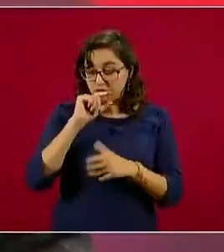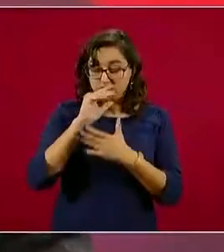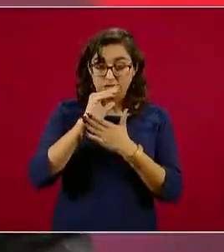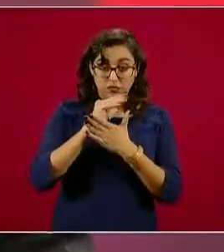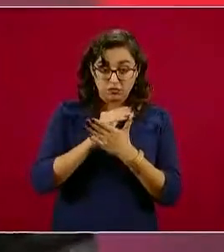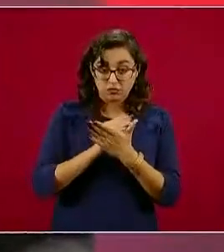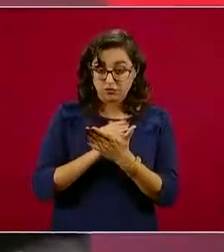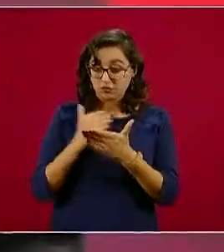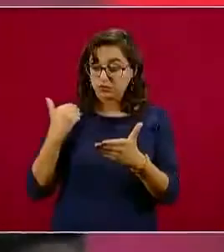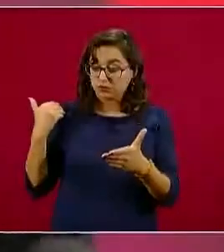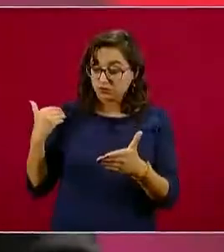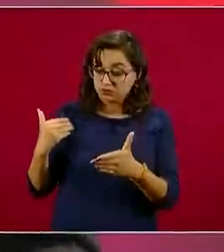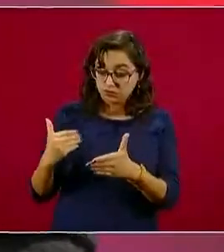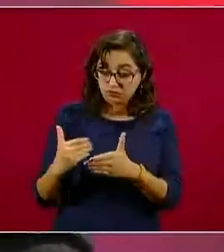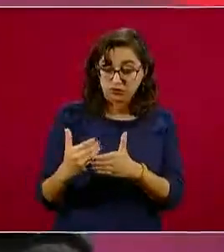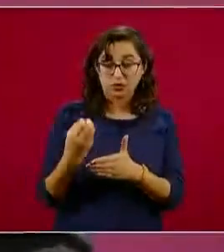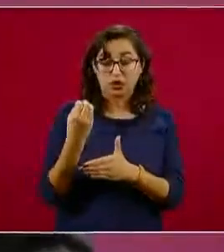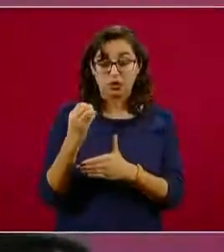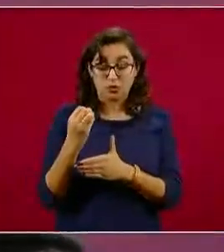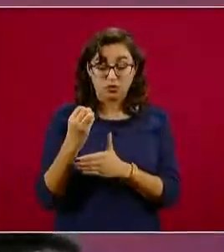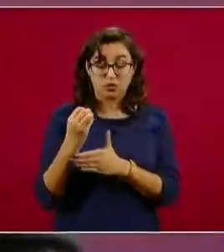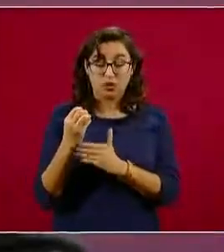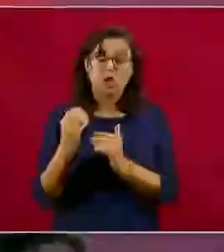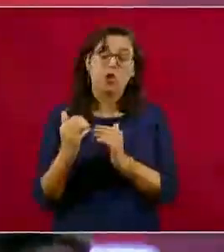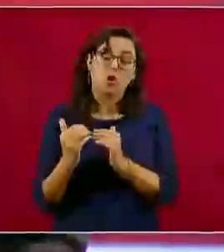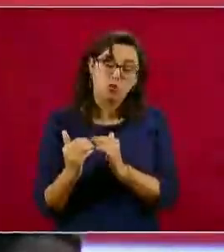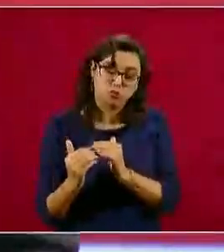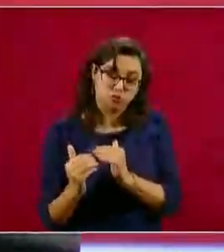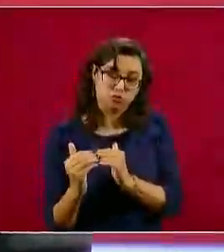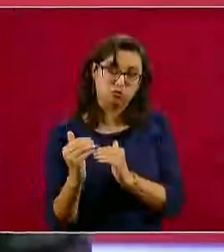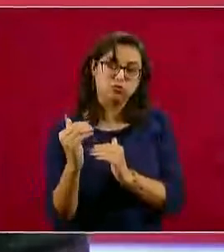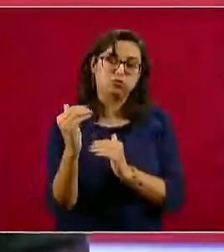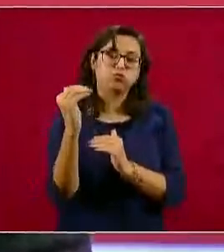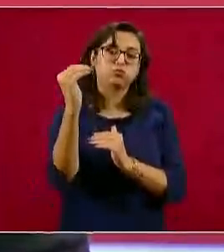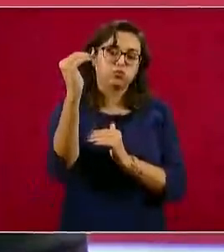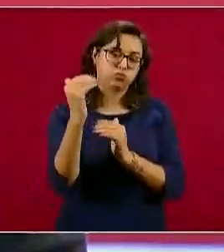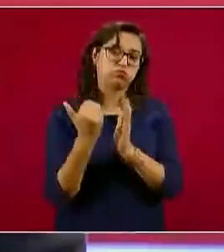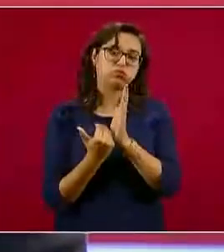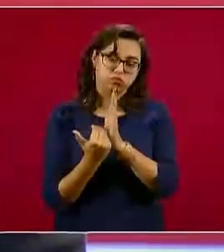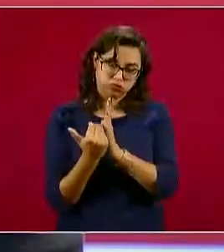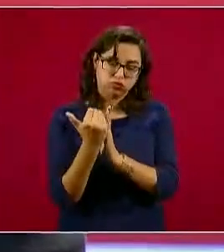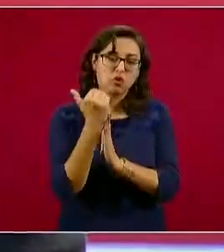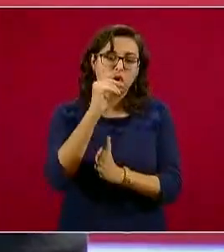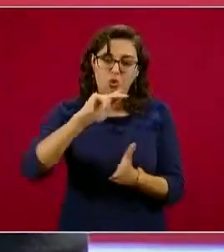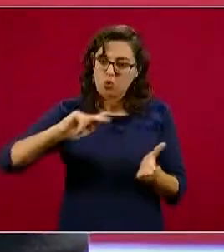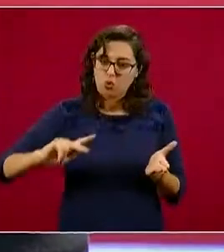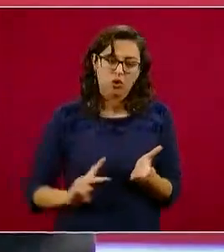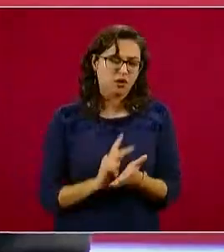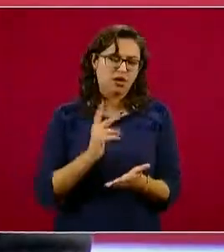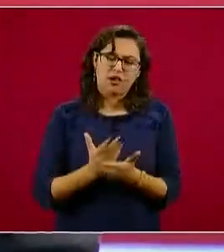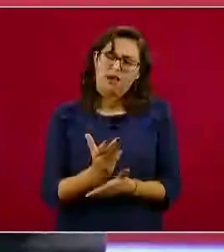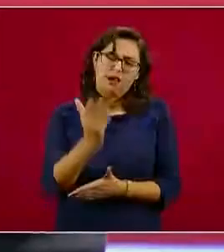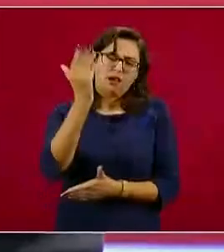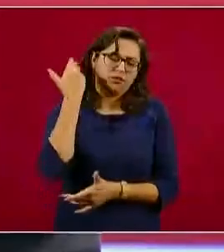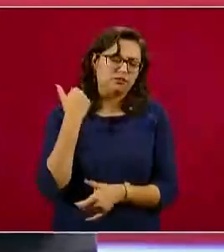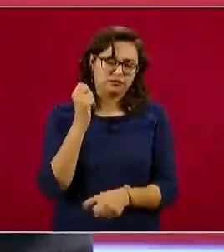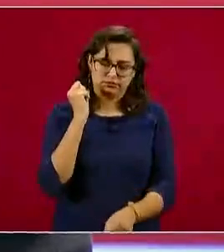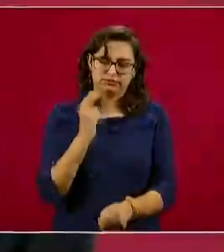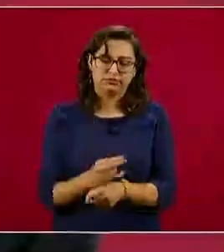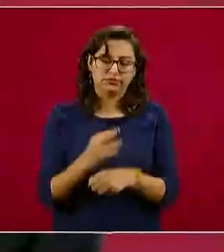llegar al mes de octubre y entonces empezar con un repunte, rebrote, un cambio en la tendencia hacia tener más